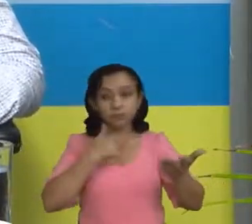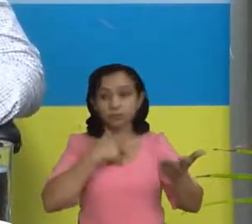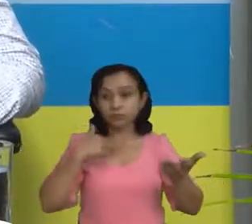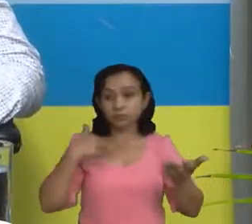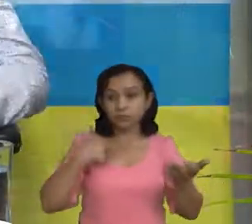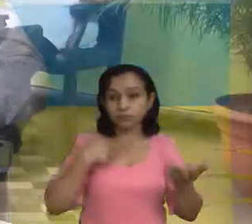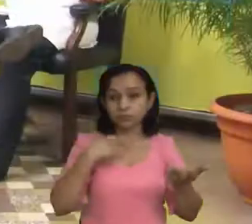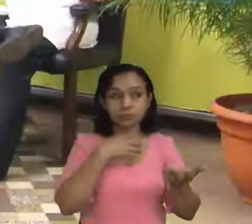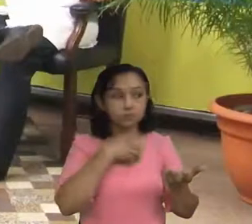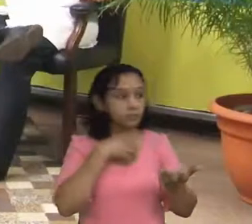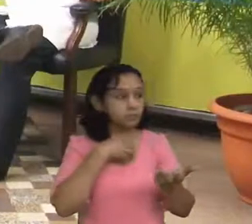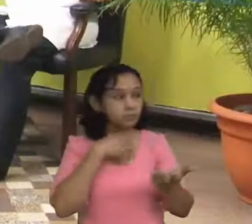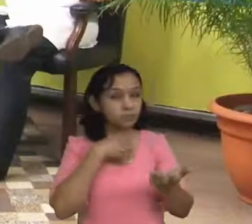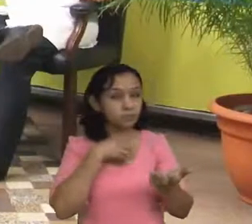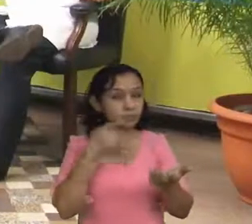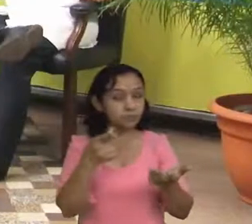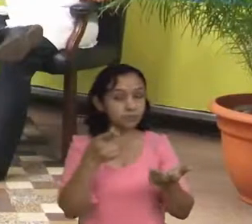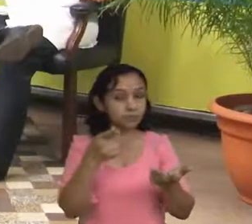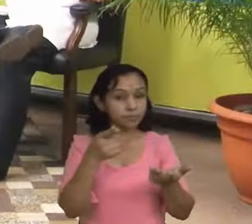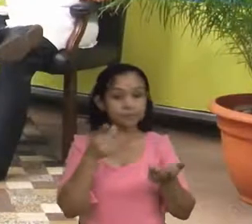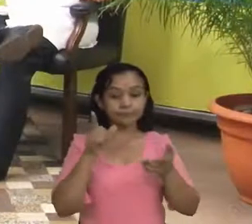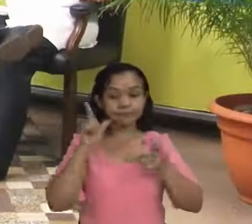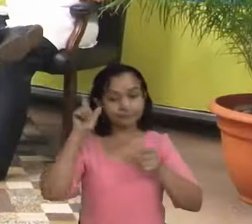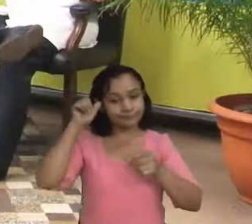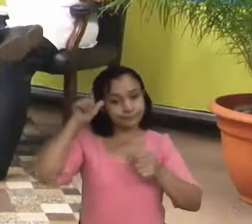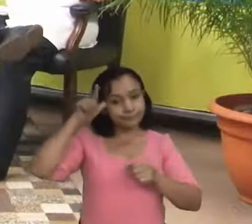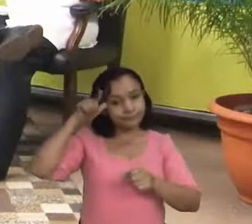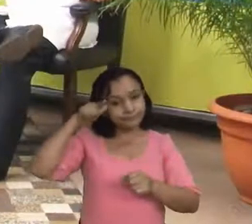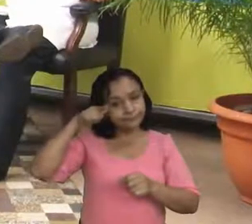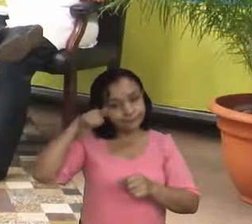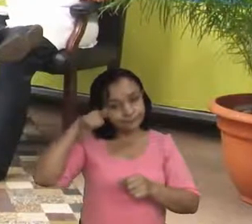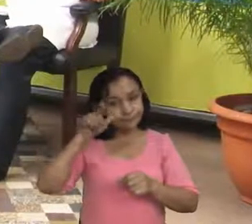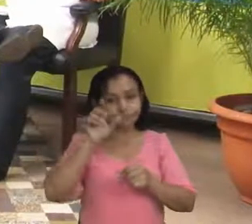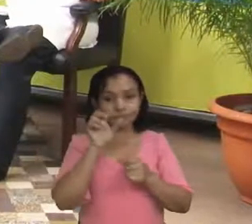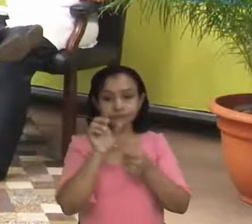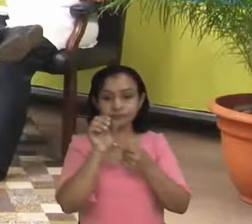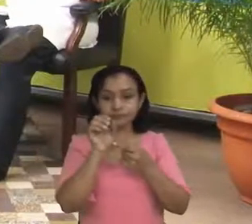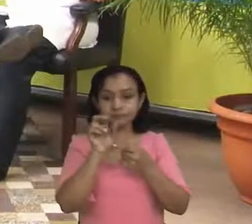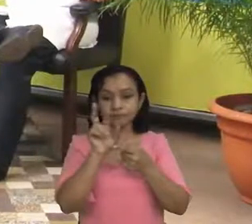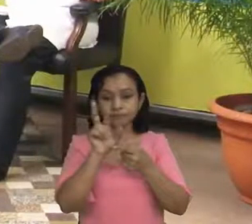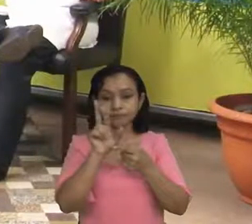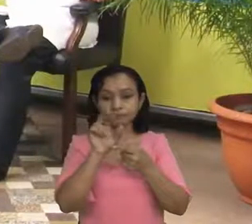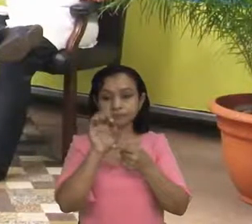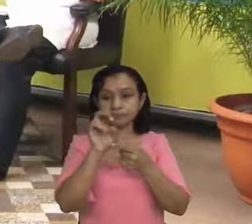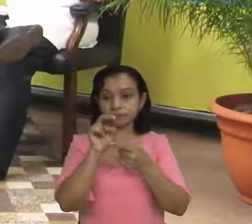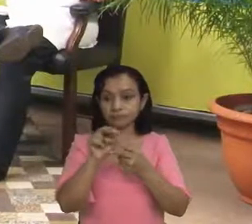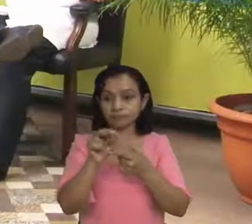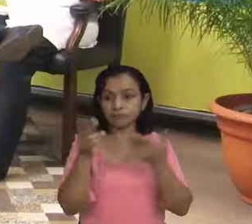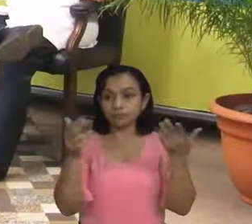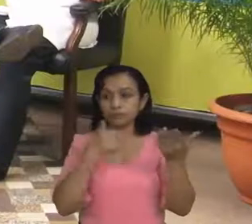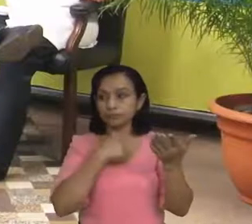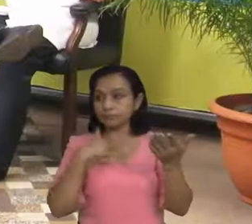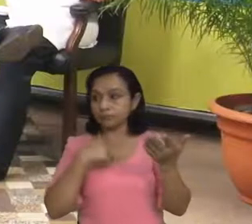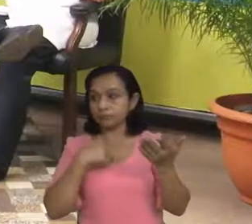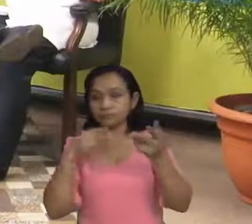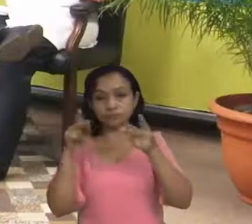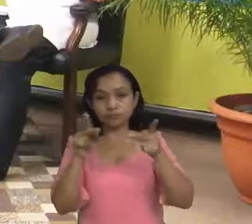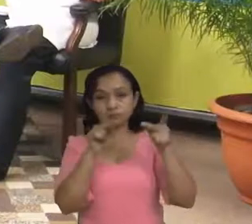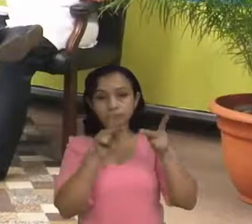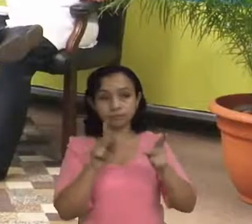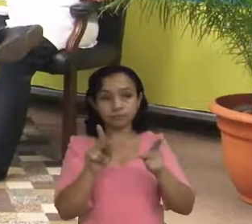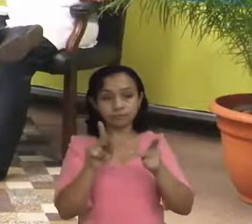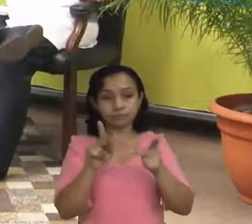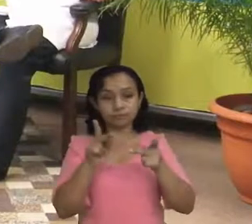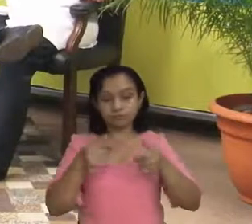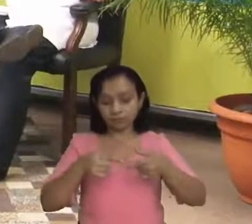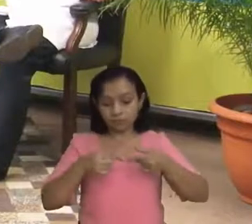propias del sistema urinario, como las estenosis de la unión pielureteral, las estenosis pues propias de lo que es la unión